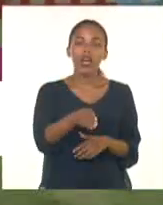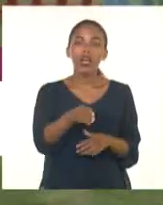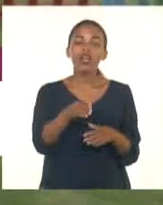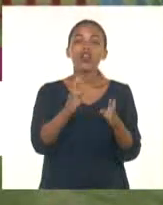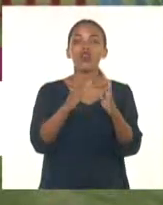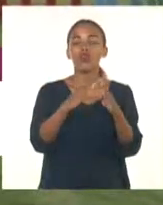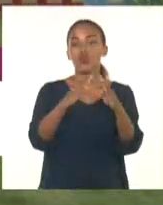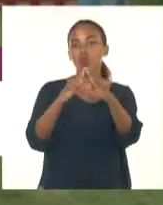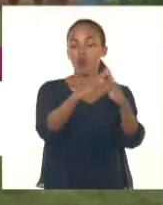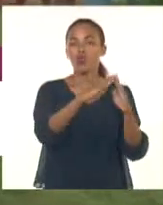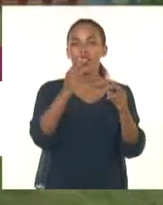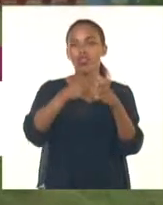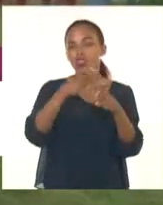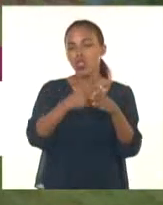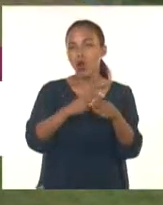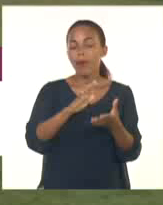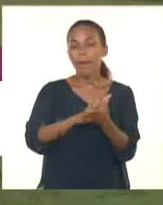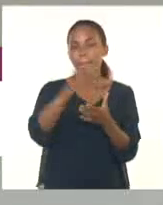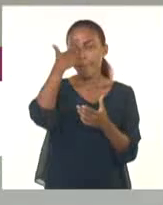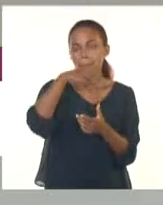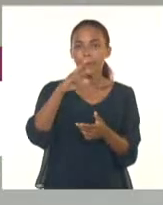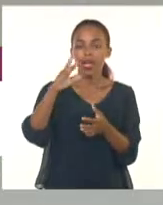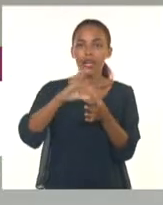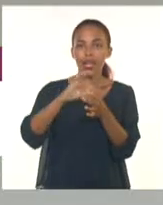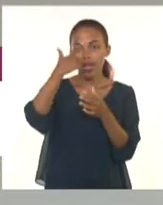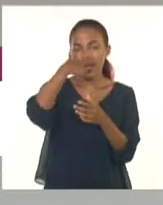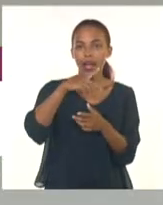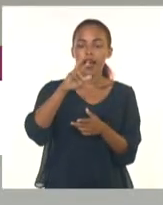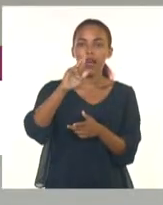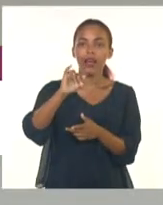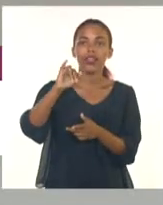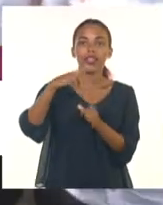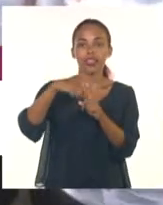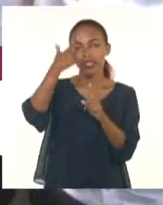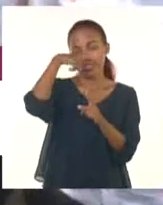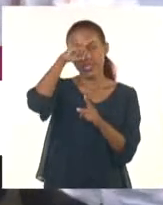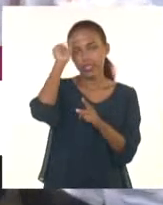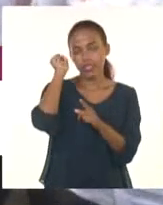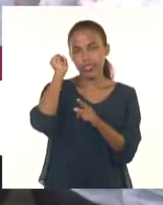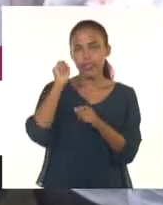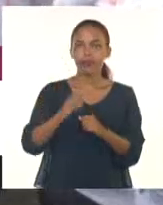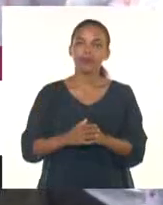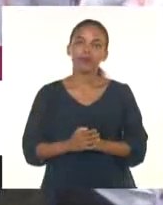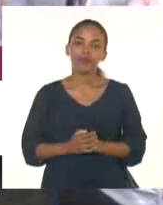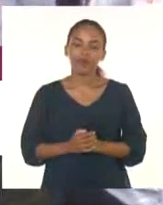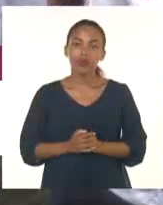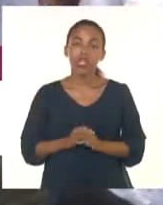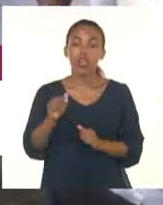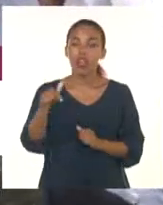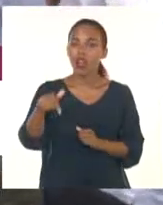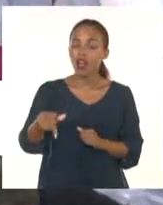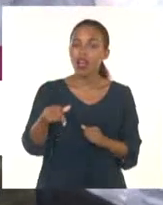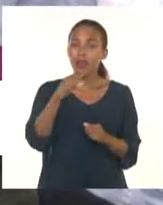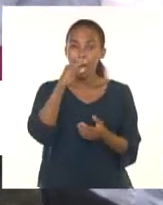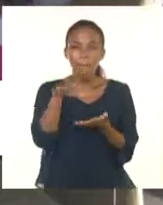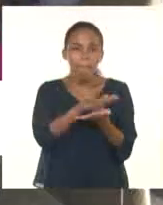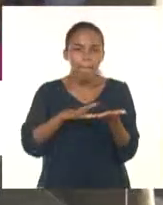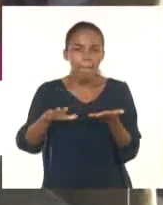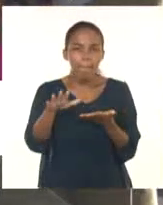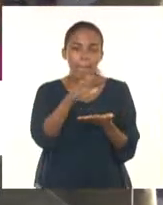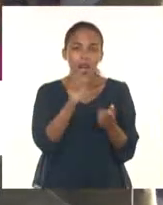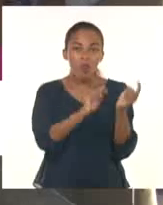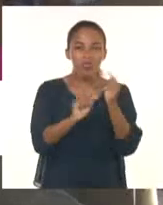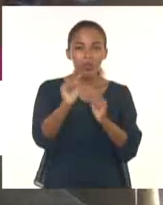ubicada en la circunscripción 95 del Consejo Popular Aeropuerto San Miguel. Este barrio, cuya actividad fundamental es la